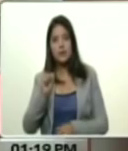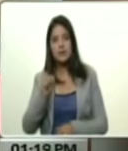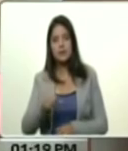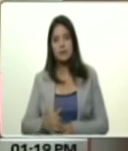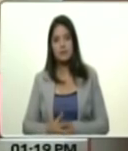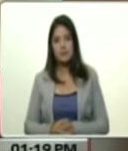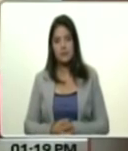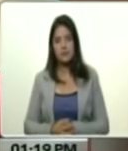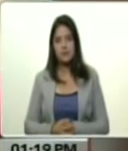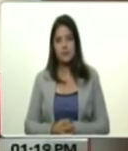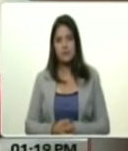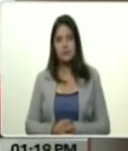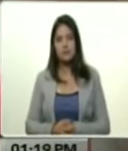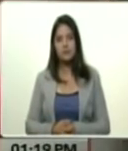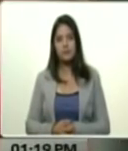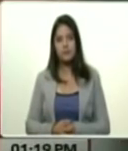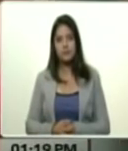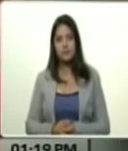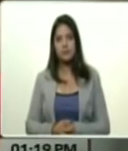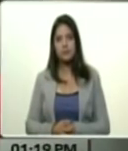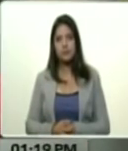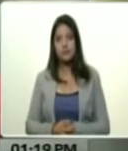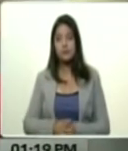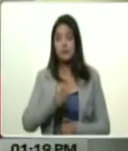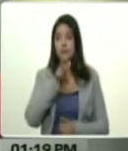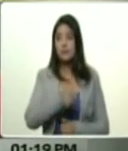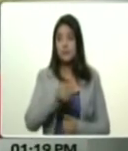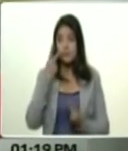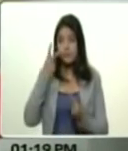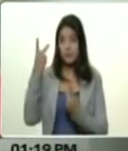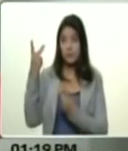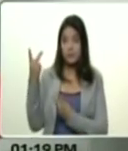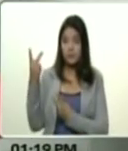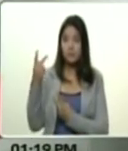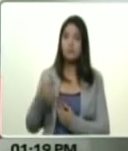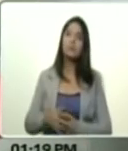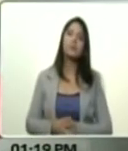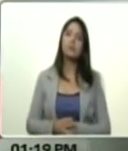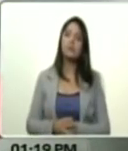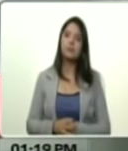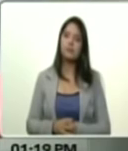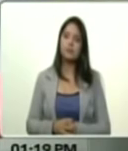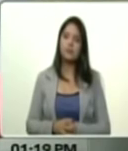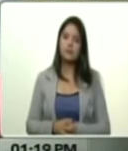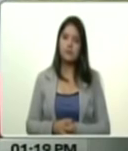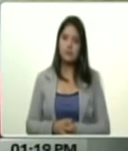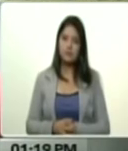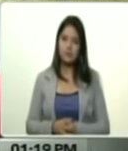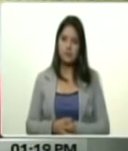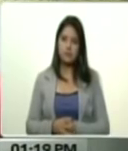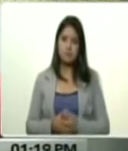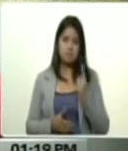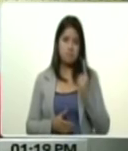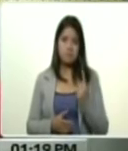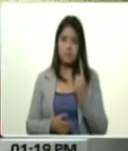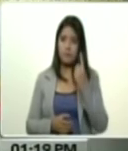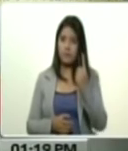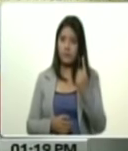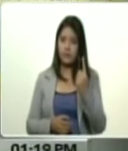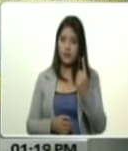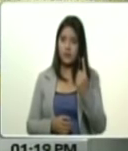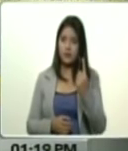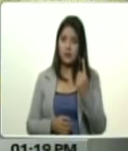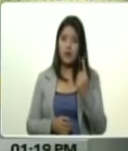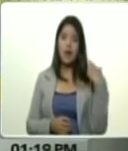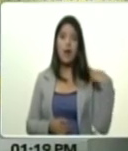Crema. Mire, los autores de derecho tenemos un determinador. Como vimos en primer principio, el jefe de la